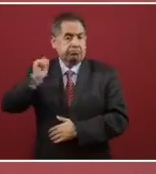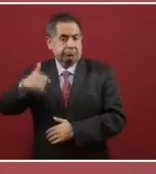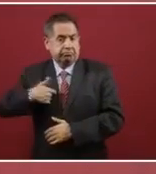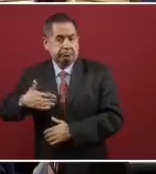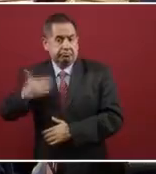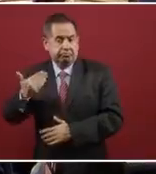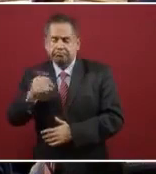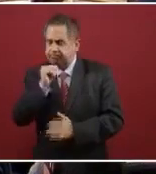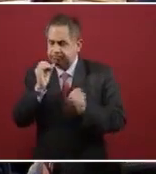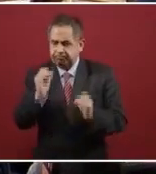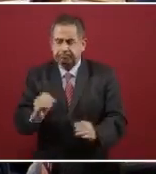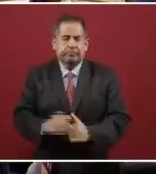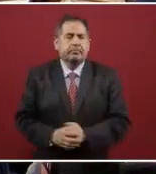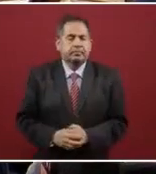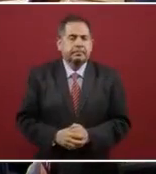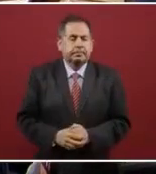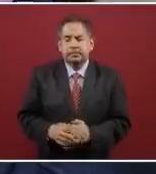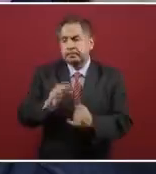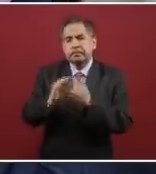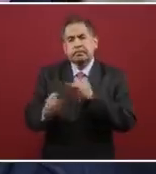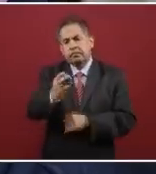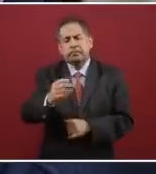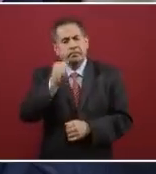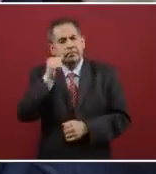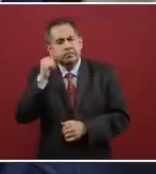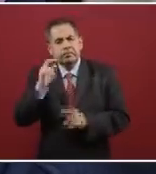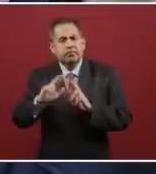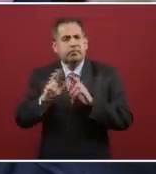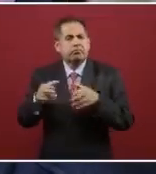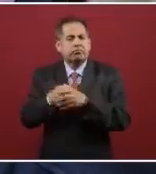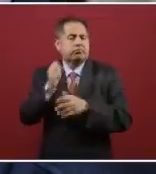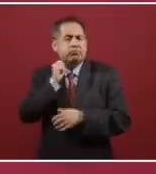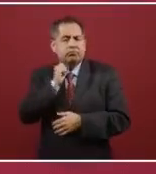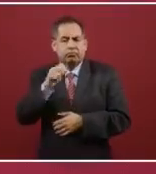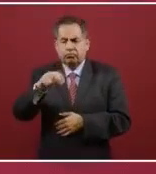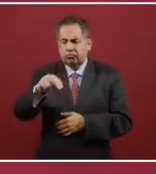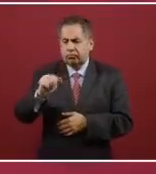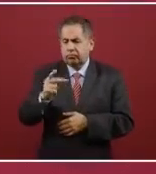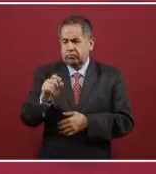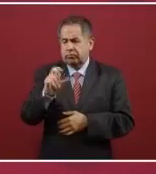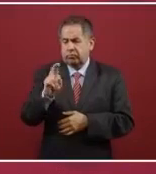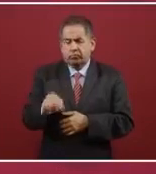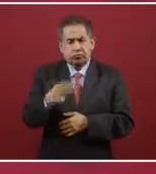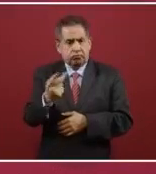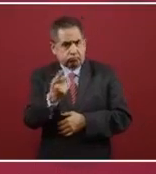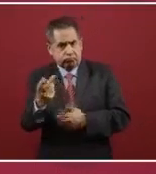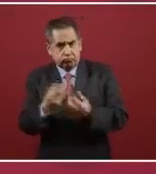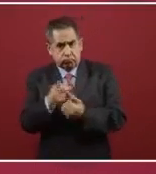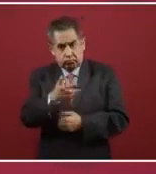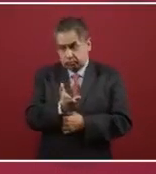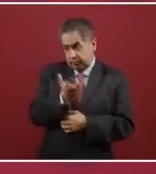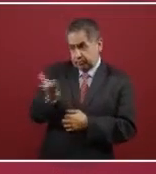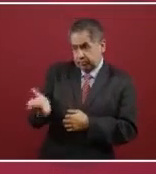Y finalmente preguntarle, presidente, sobre su reunión de ayer con el senador Napoleón Gómez Urrutia, si abordaron el tema de la reforma laboral, si usted le pidió algo